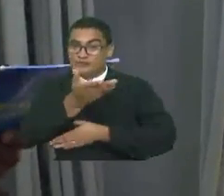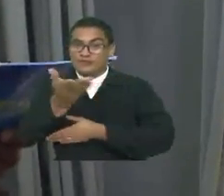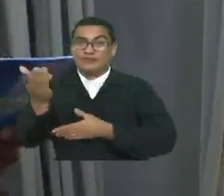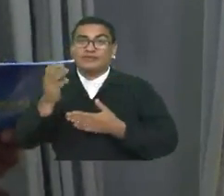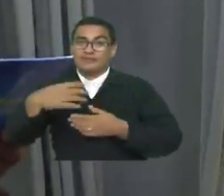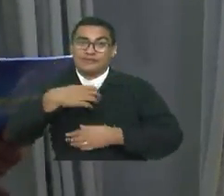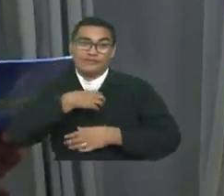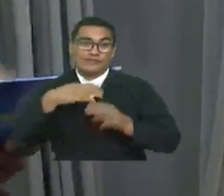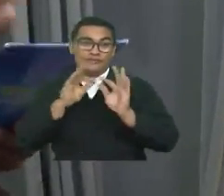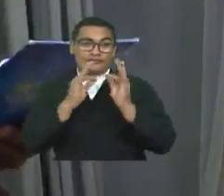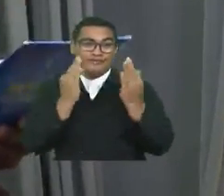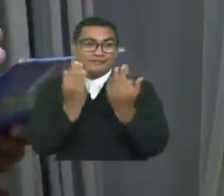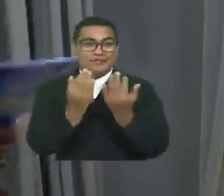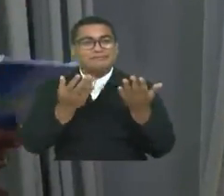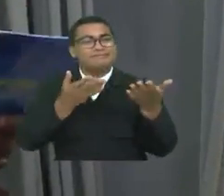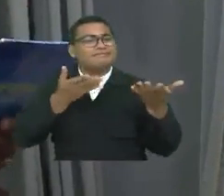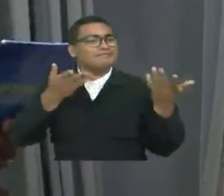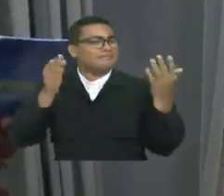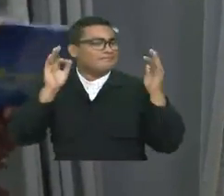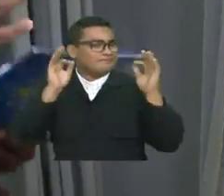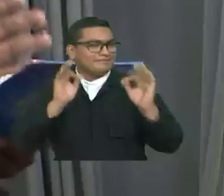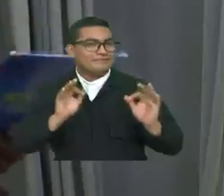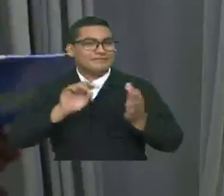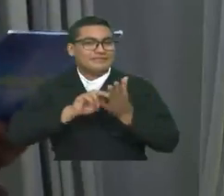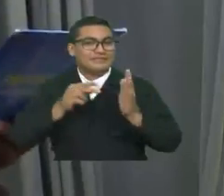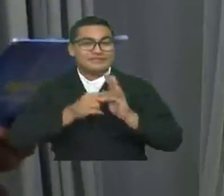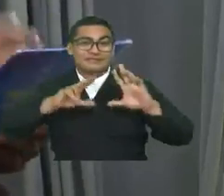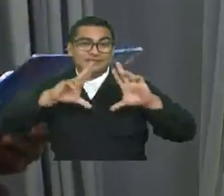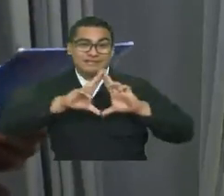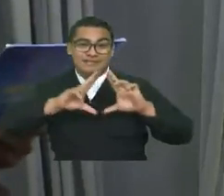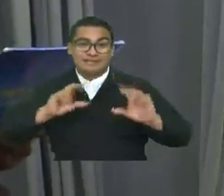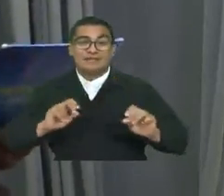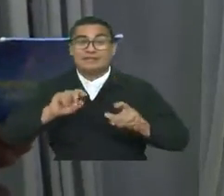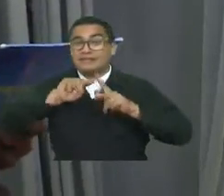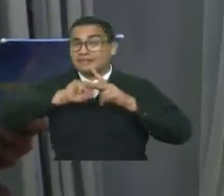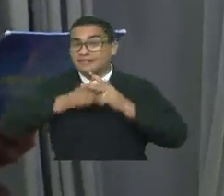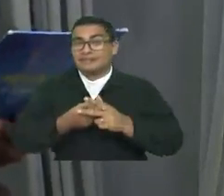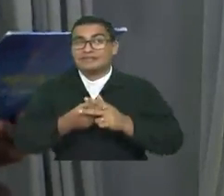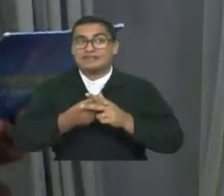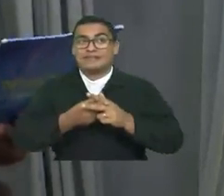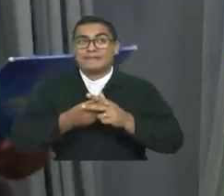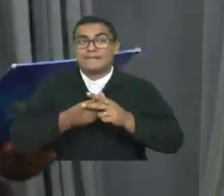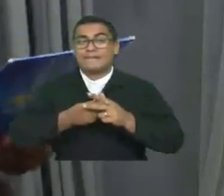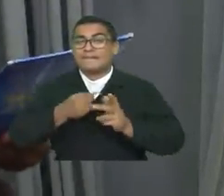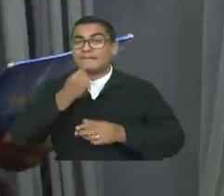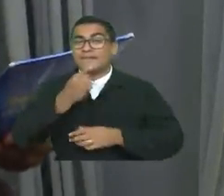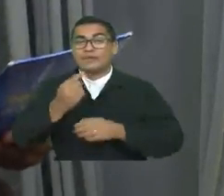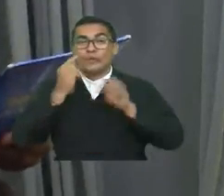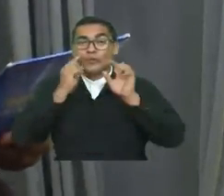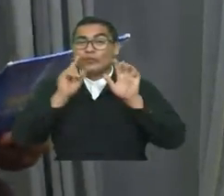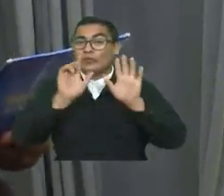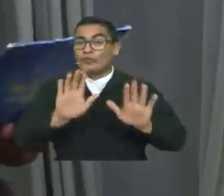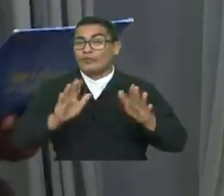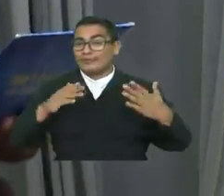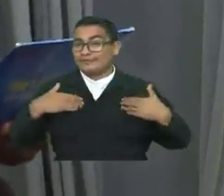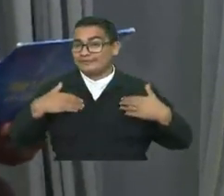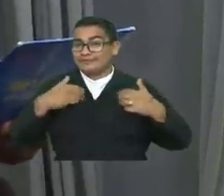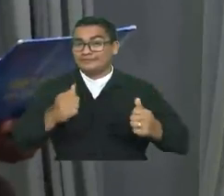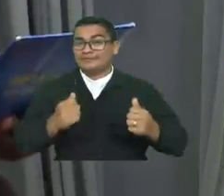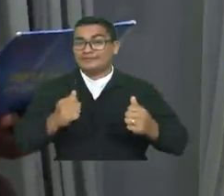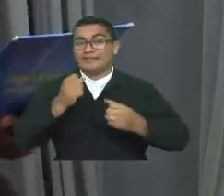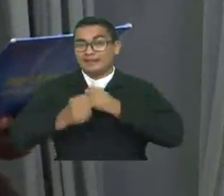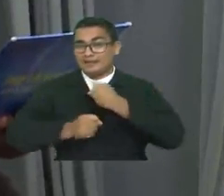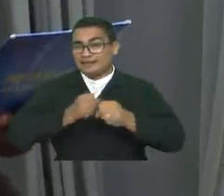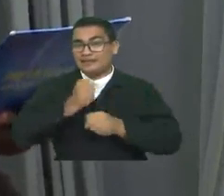para su familia y, por supuesto, para nuestro país. Iniciamos el primer programa de Prevenir de Salud de este nuevo